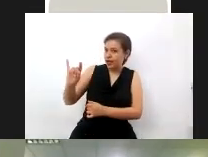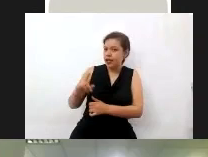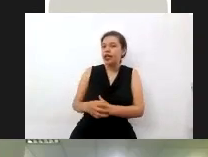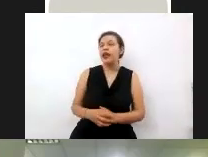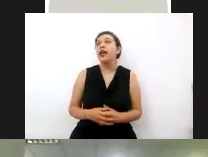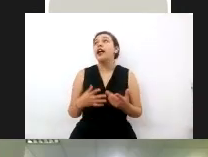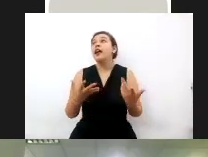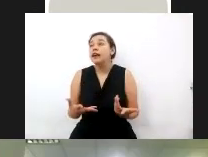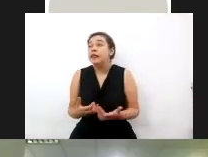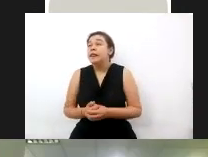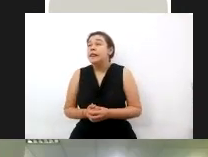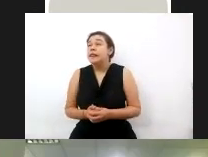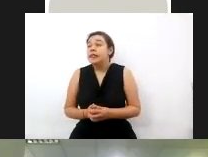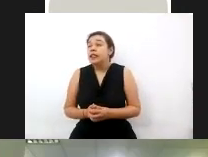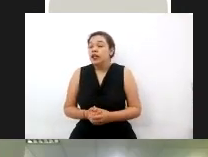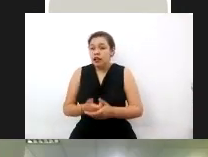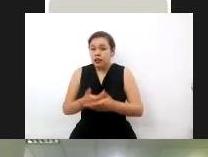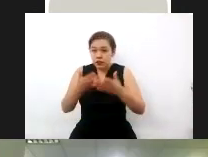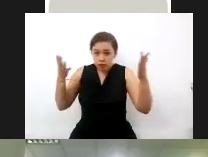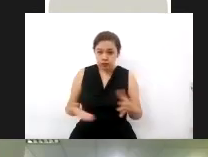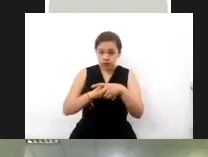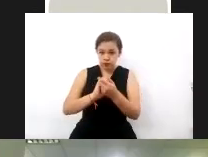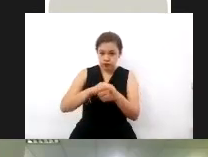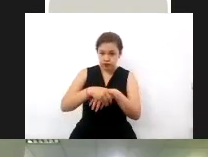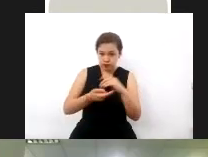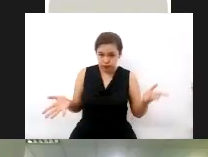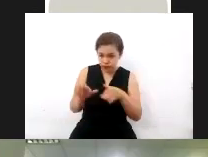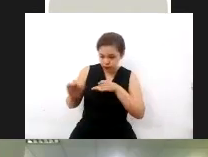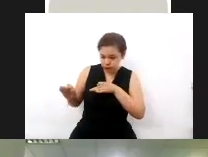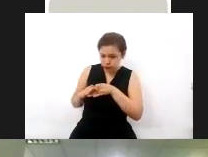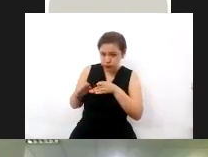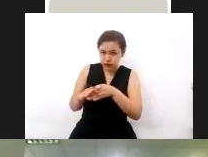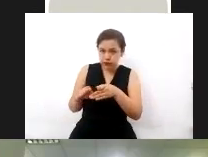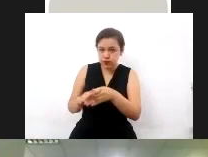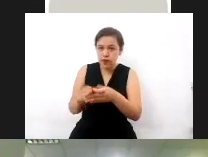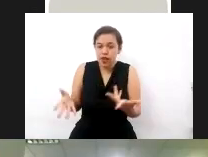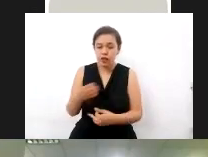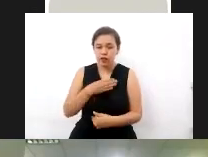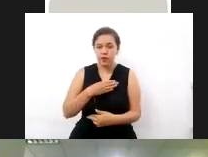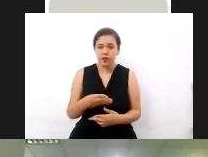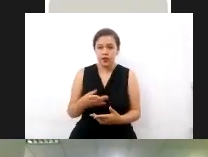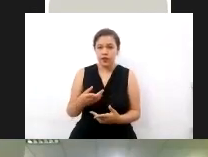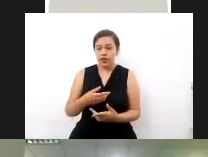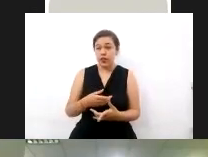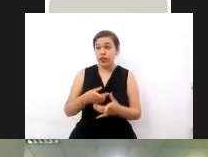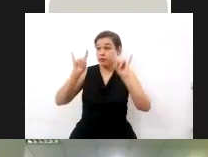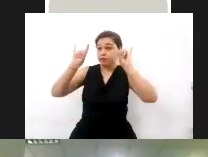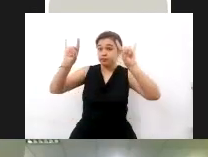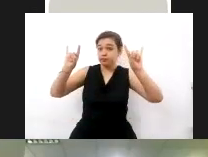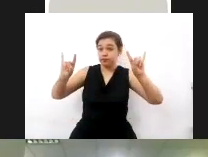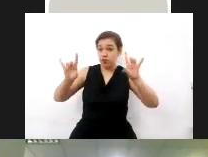Tiene que haber o promoverse el lavado de manos continuo. Y bueno, el letrero tiene que indicar varias